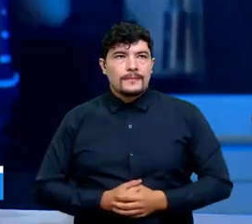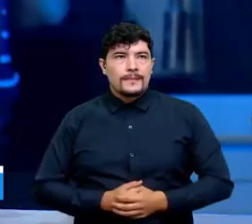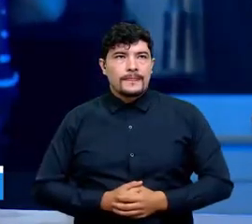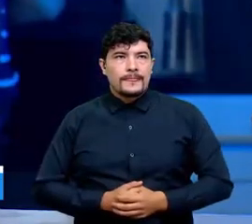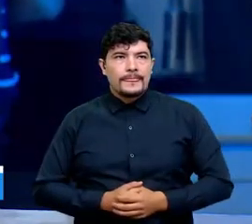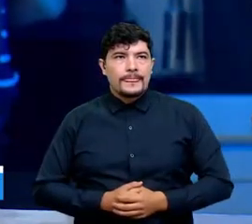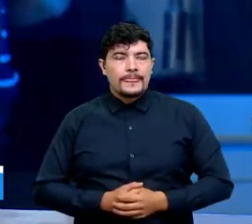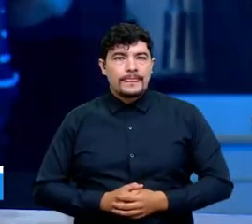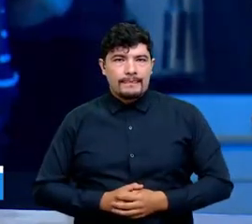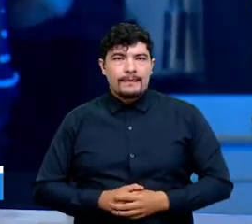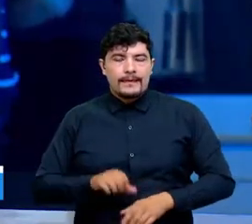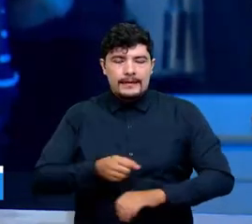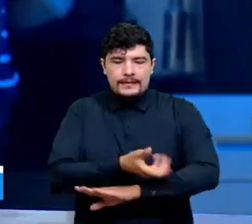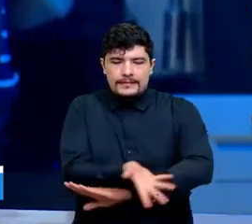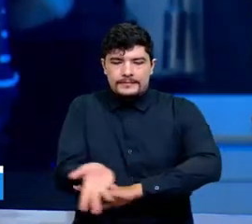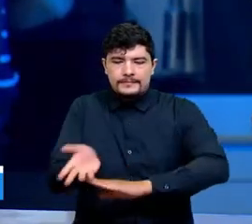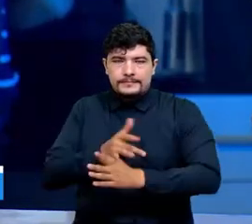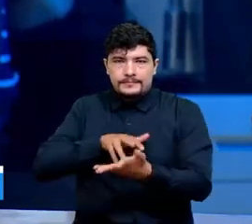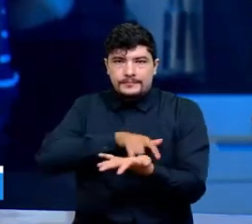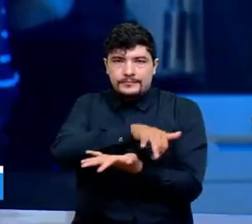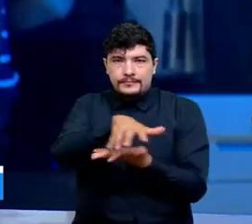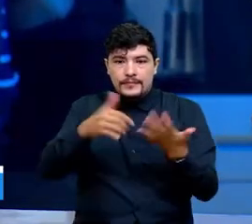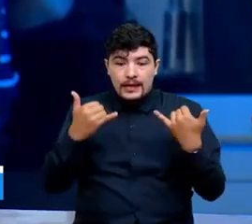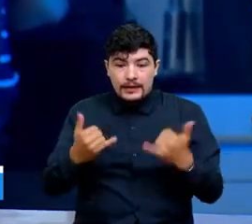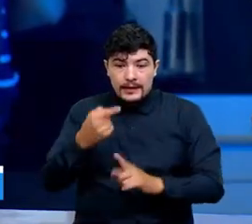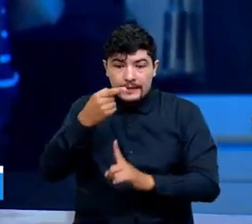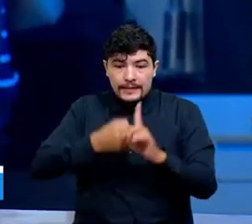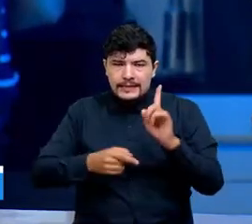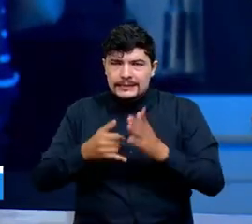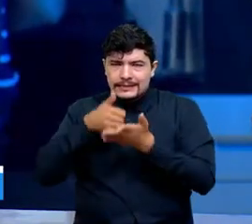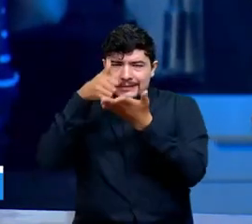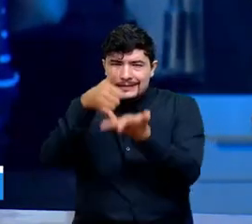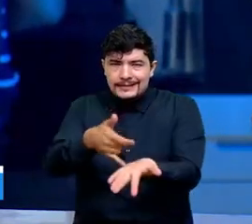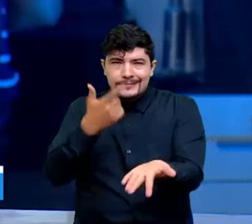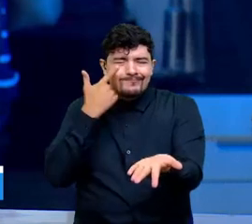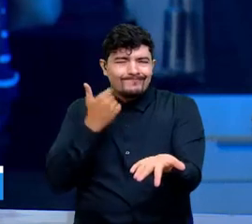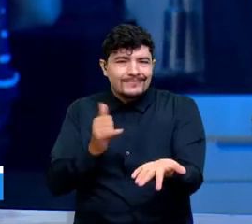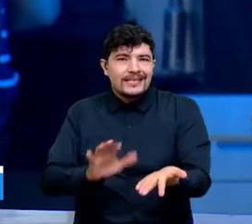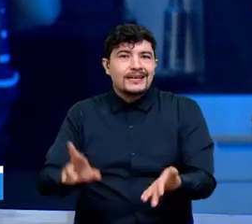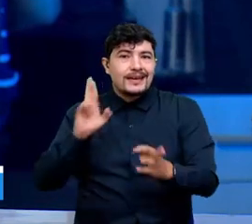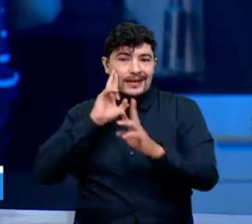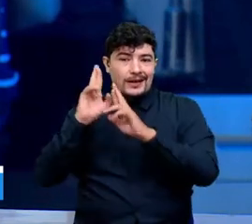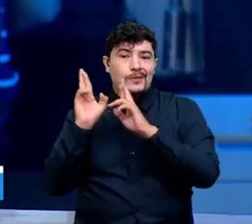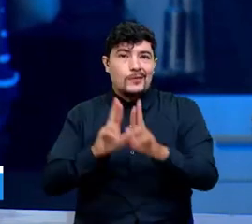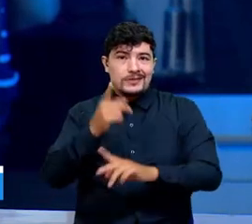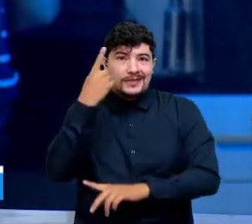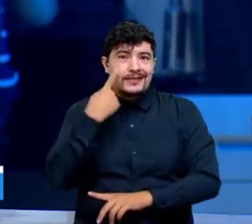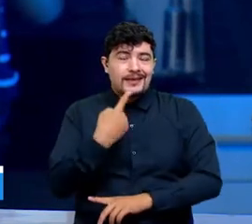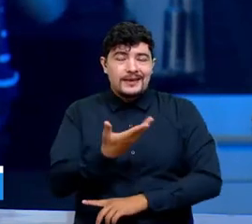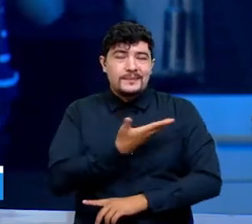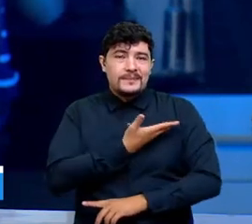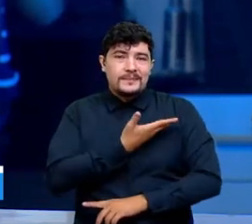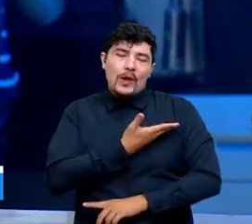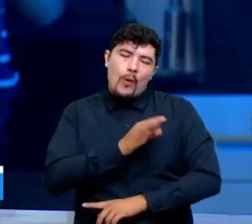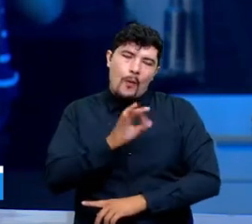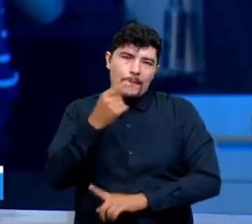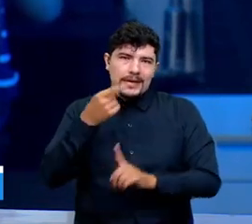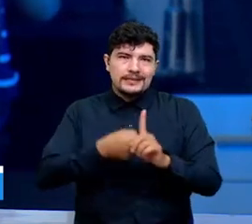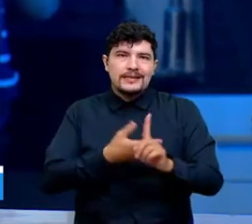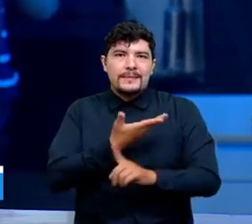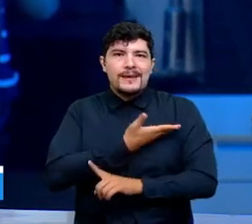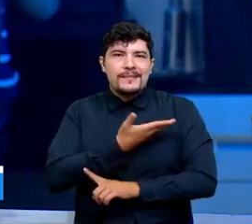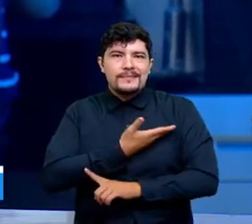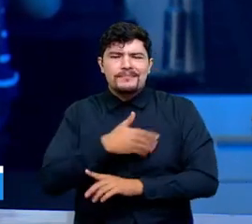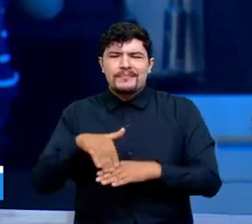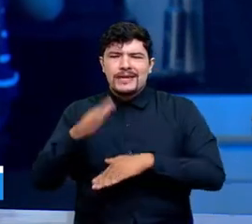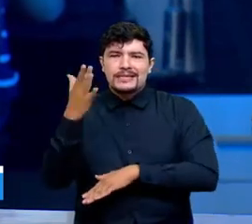la lotería de santander llegó este mes con premios espectaculares para conmemorar el mes de las madres con más de 50 millones